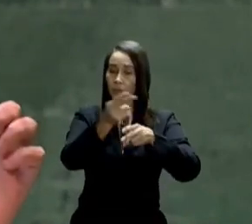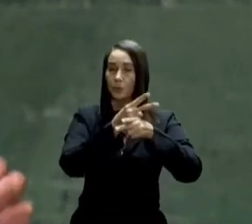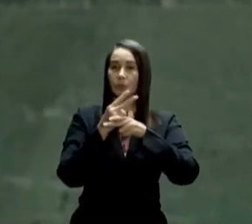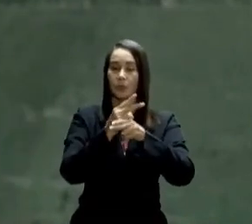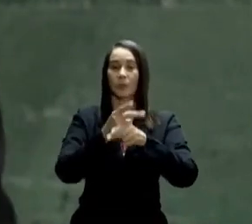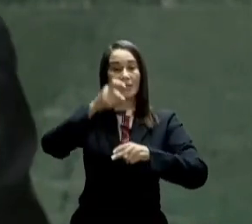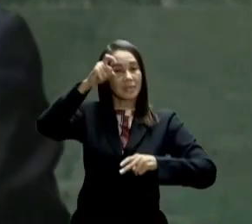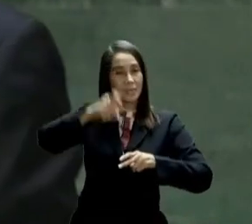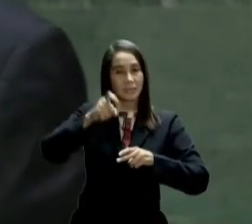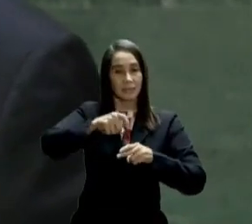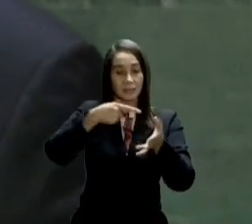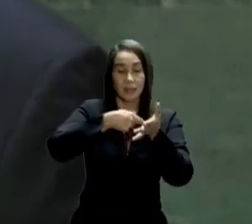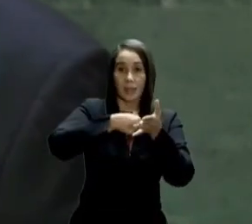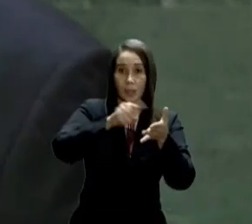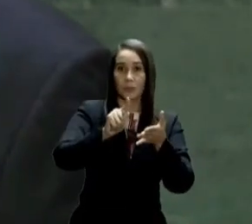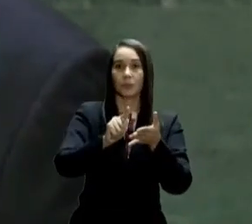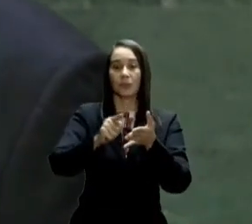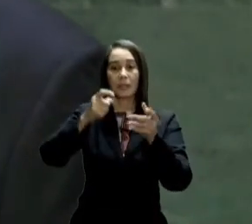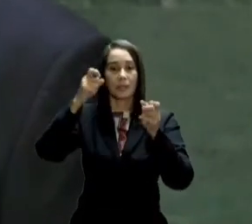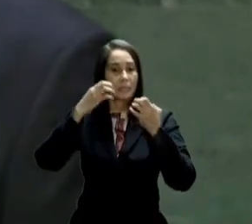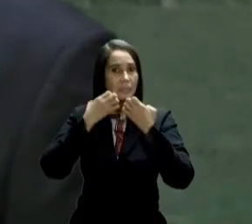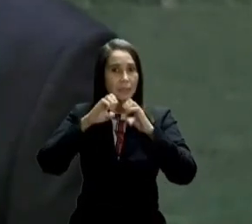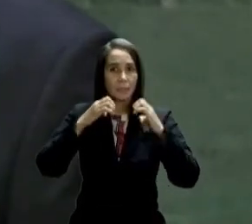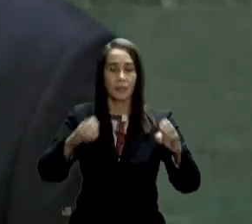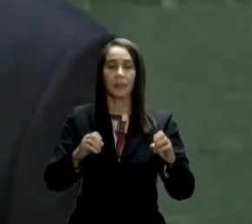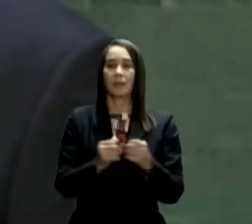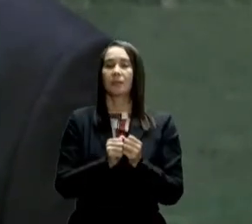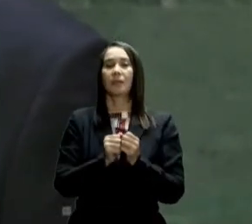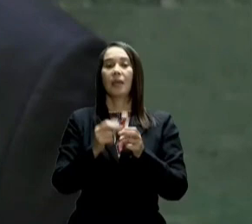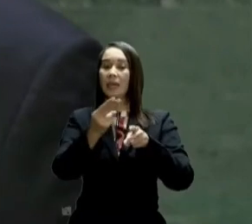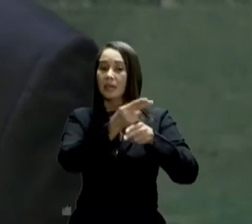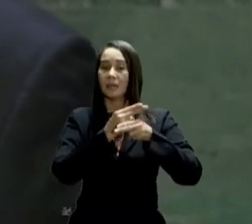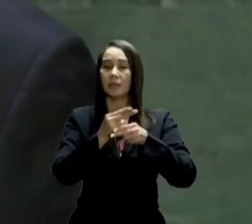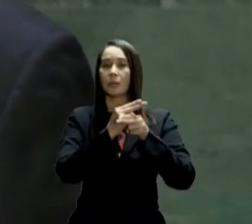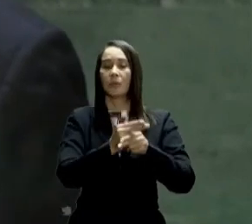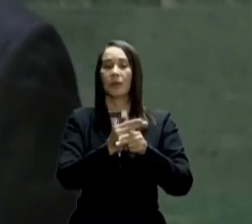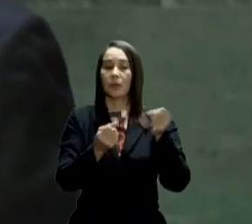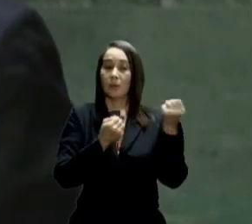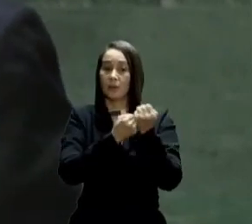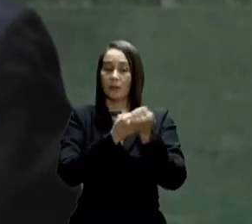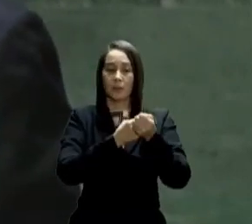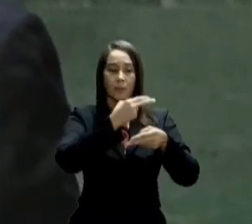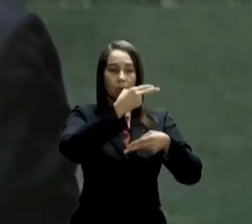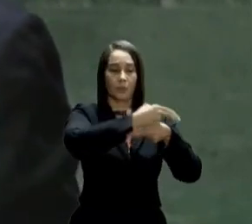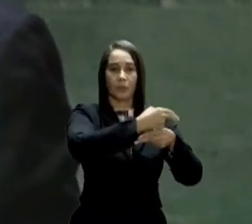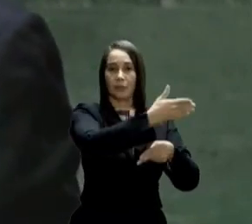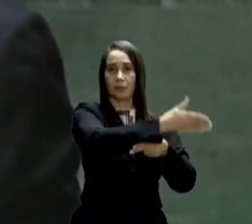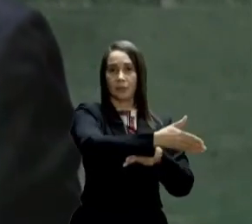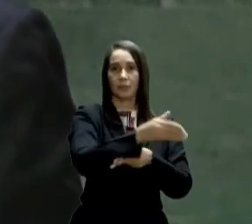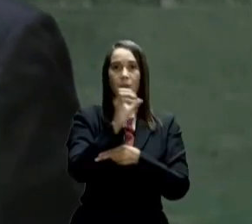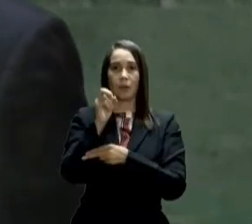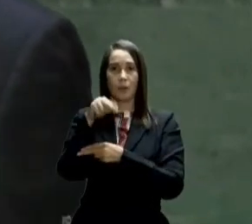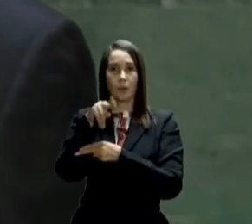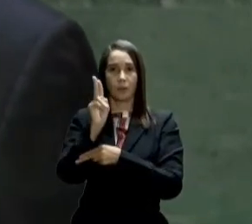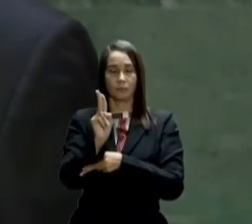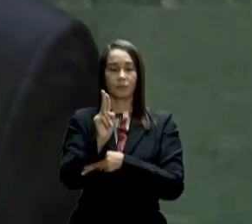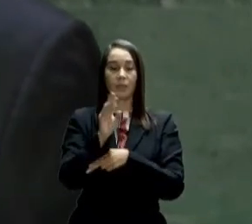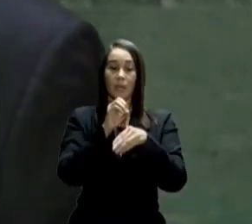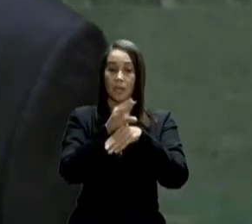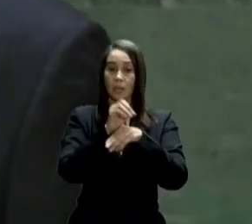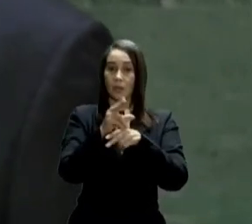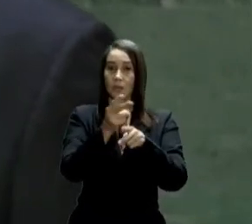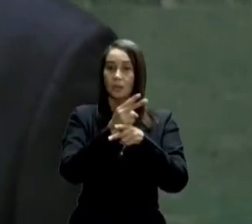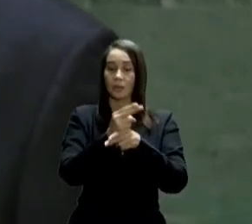Seguridad tiene que autorizar de forma urgente la misión de seguridad respaldada por la ONU. Ya el Consejo